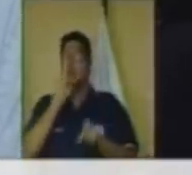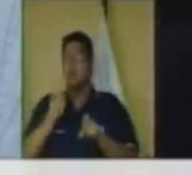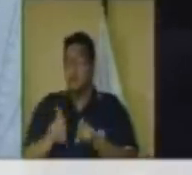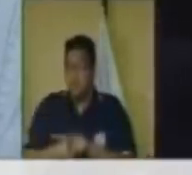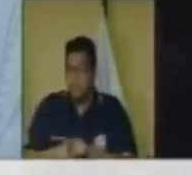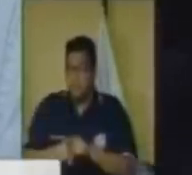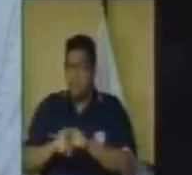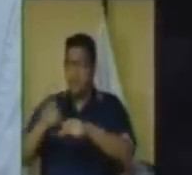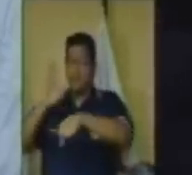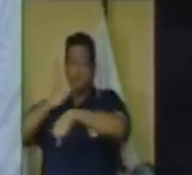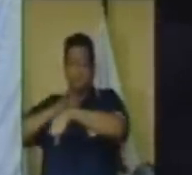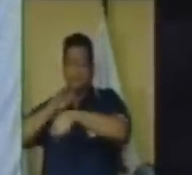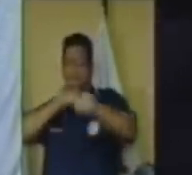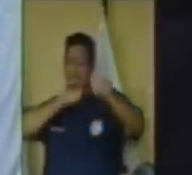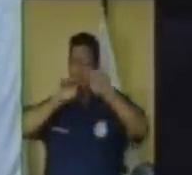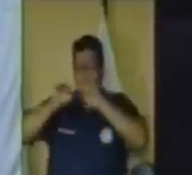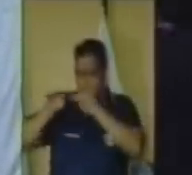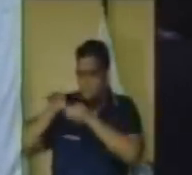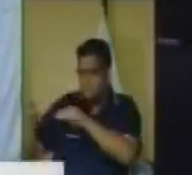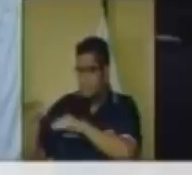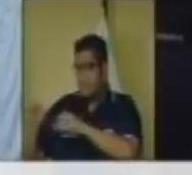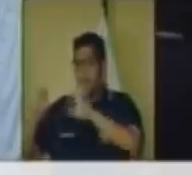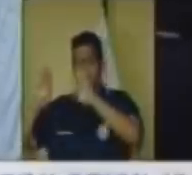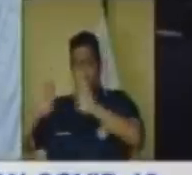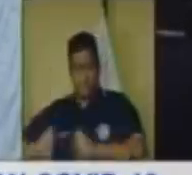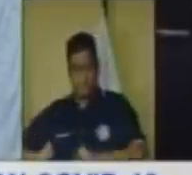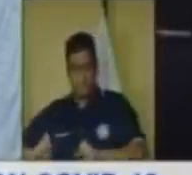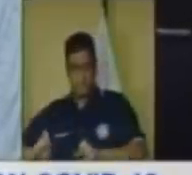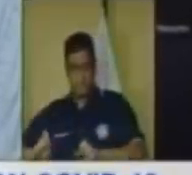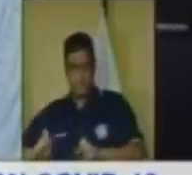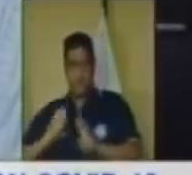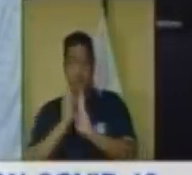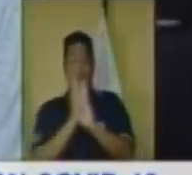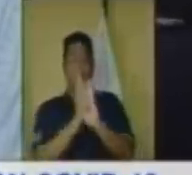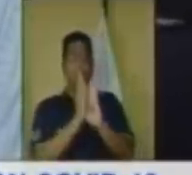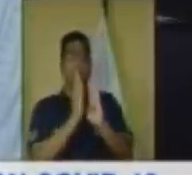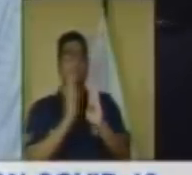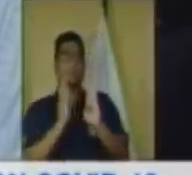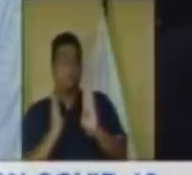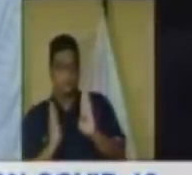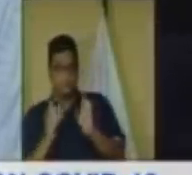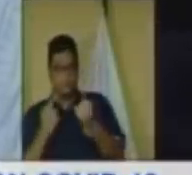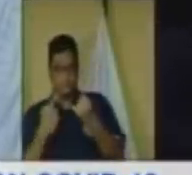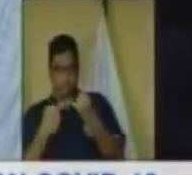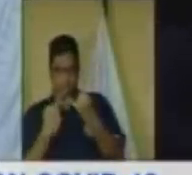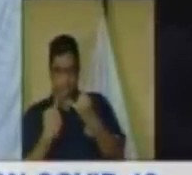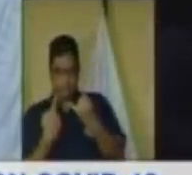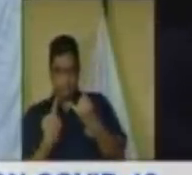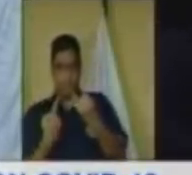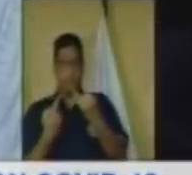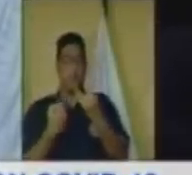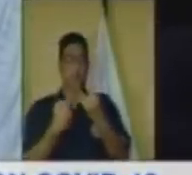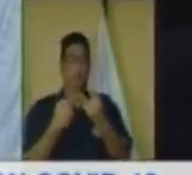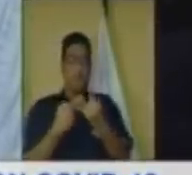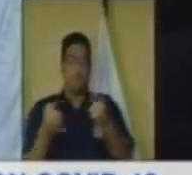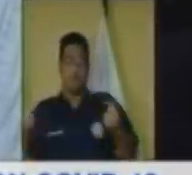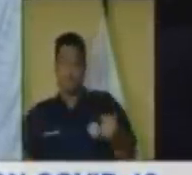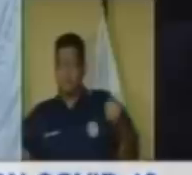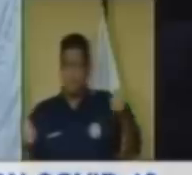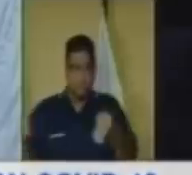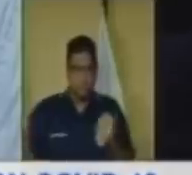transportistas, estamos hablando de transporte público, a trasladar solo el 50% de la capacidad de